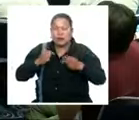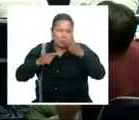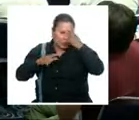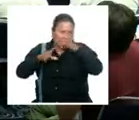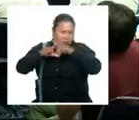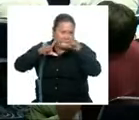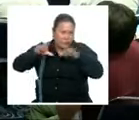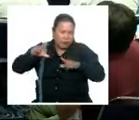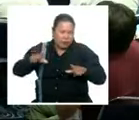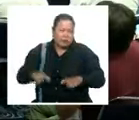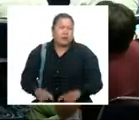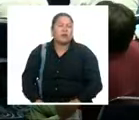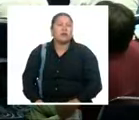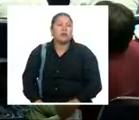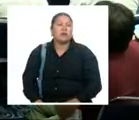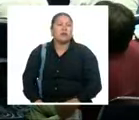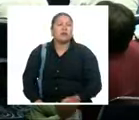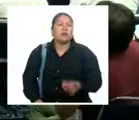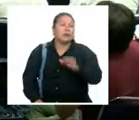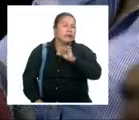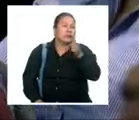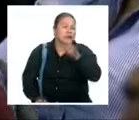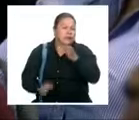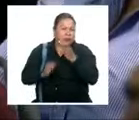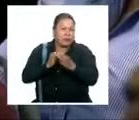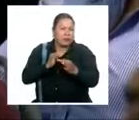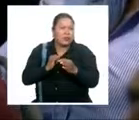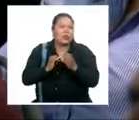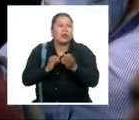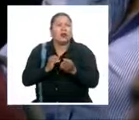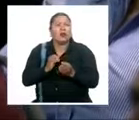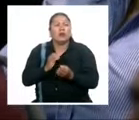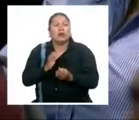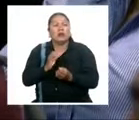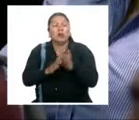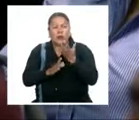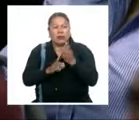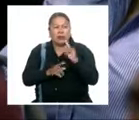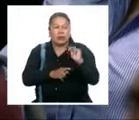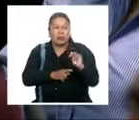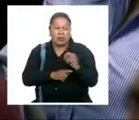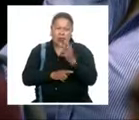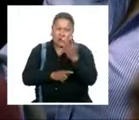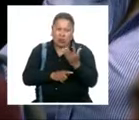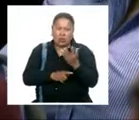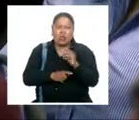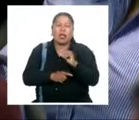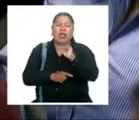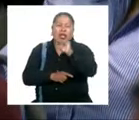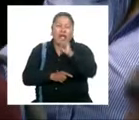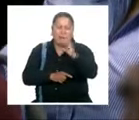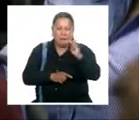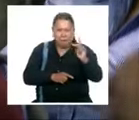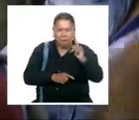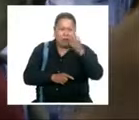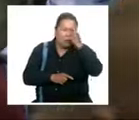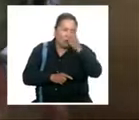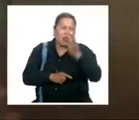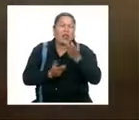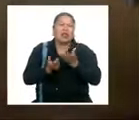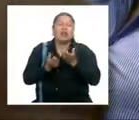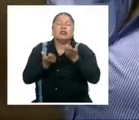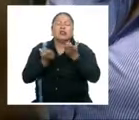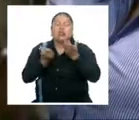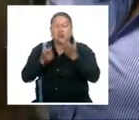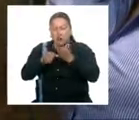nacional y extranjero. Y sobre la última pregunta es de la implementación de las nuevas tecnologías y las apps para servicios de hospedaje y